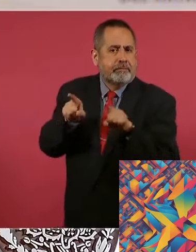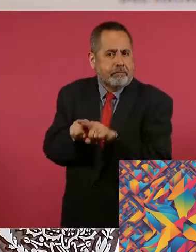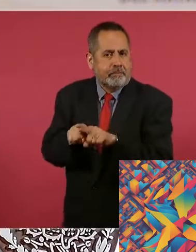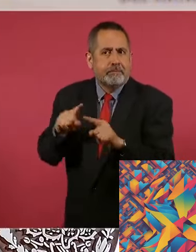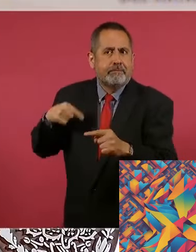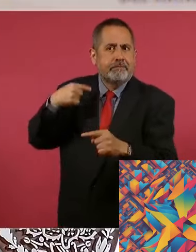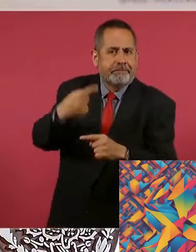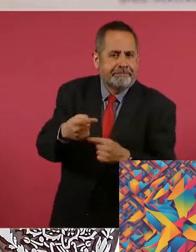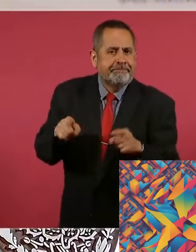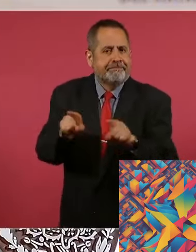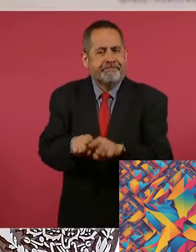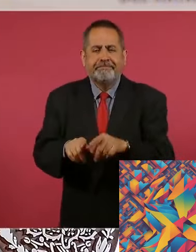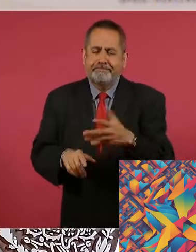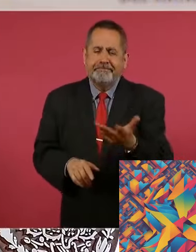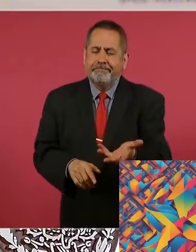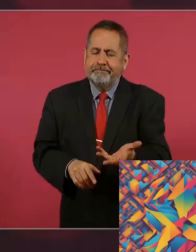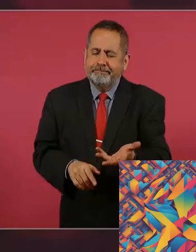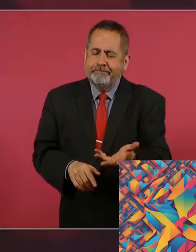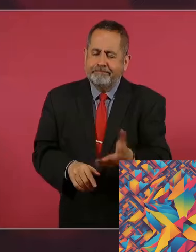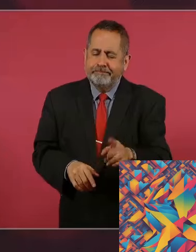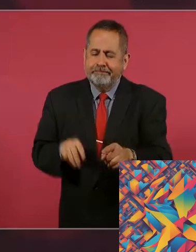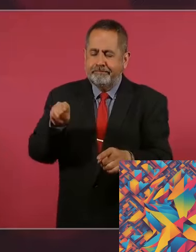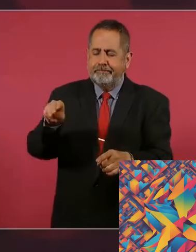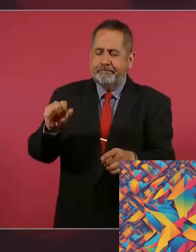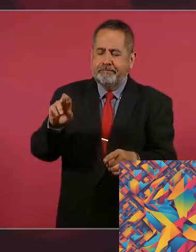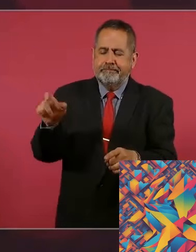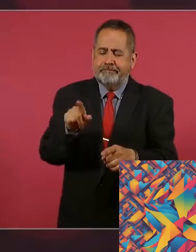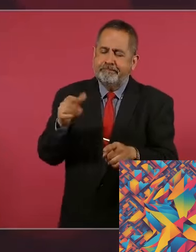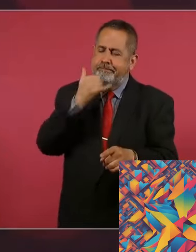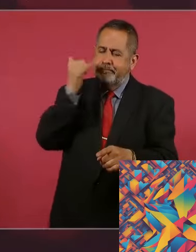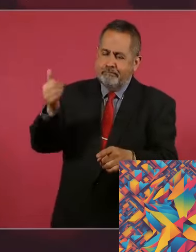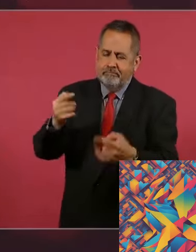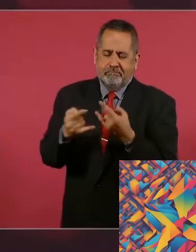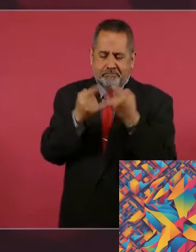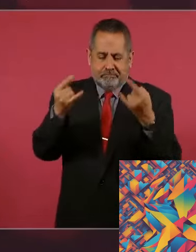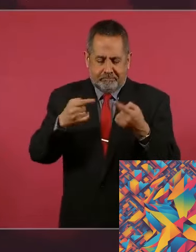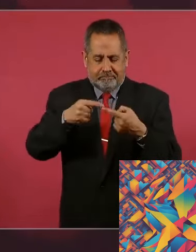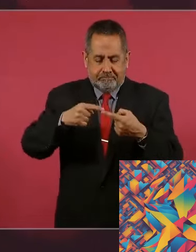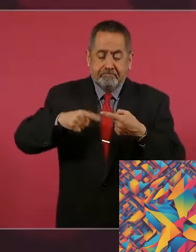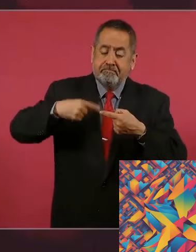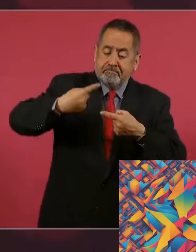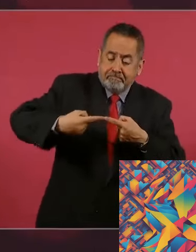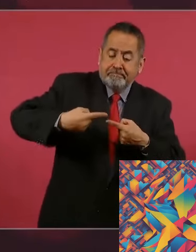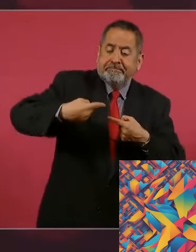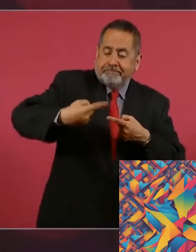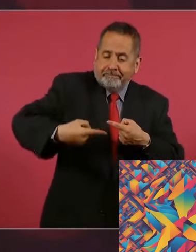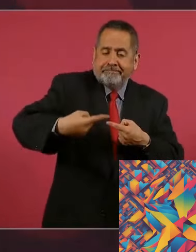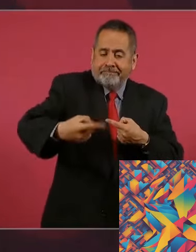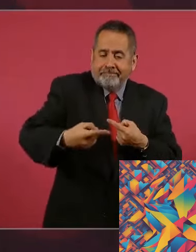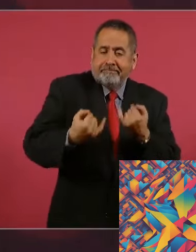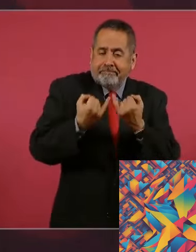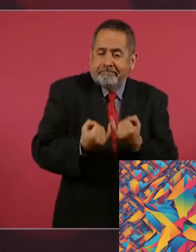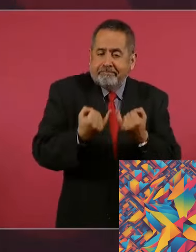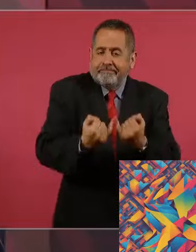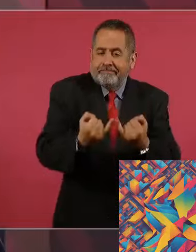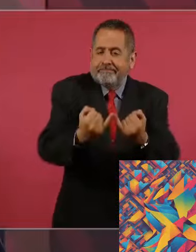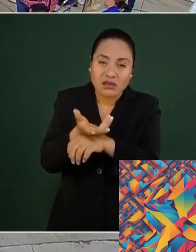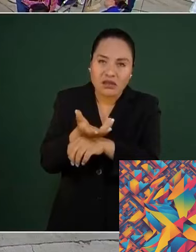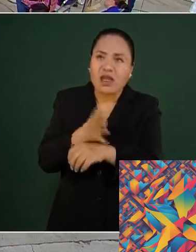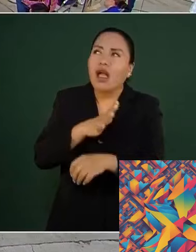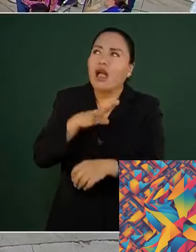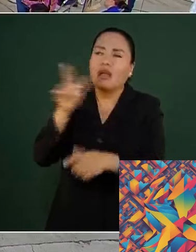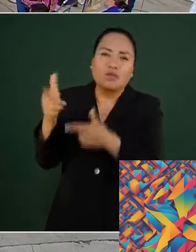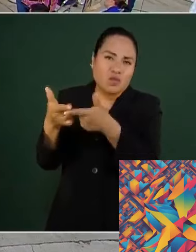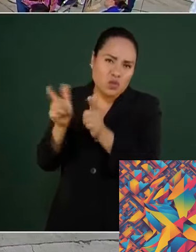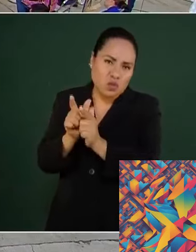confianza del público en las instituciones y en los procesos de toma de decisiones. La sociedad civil, por su parte, juega un